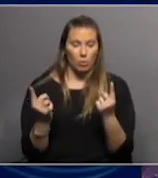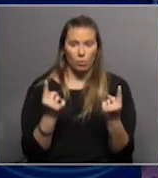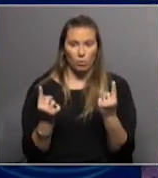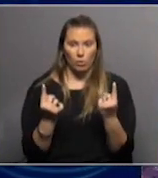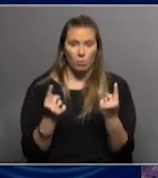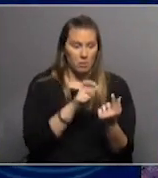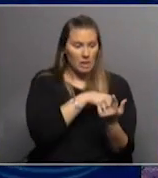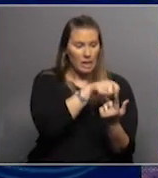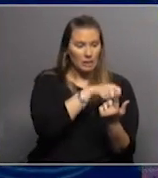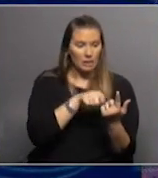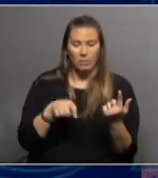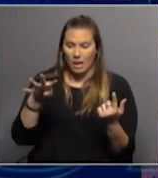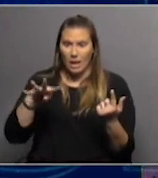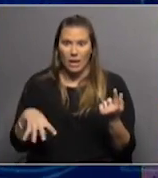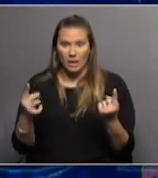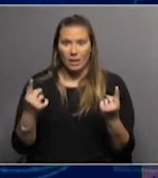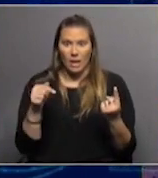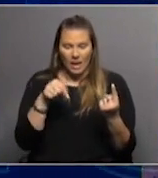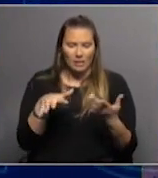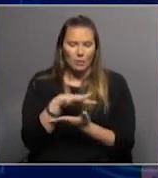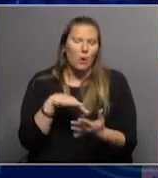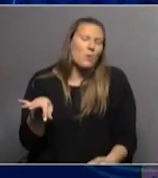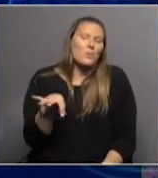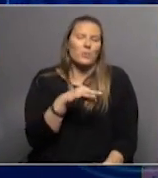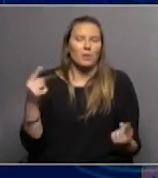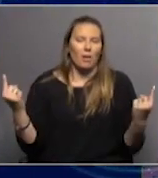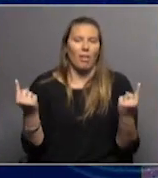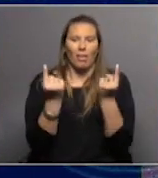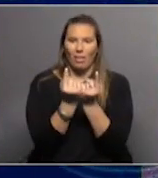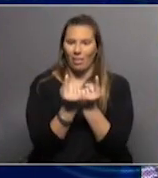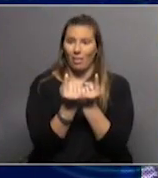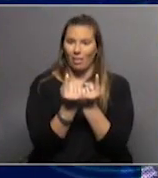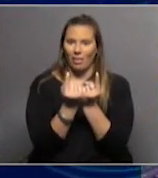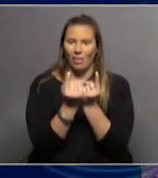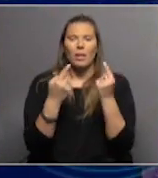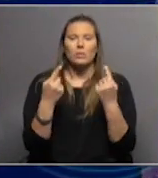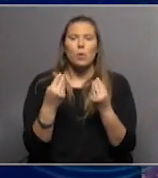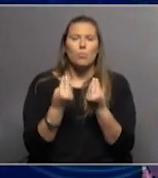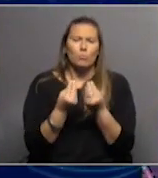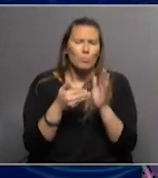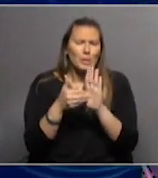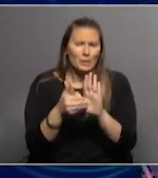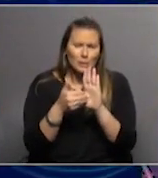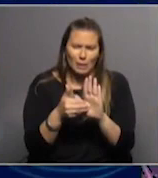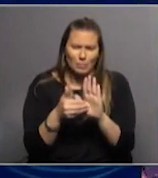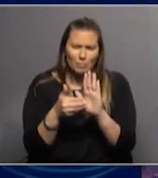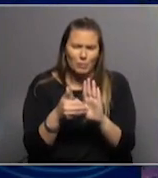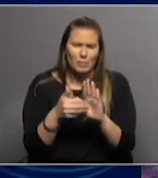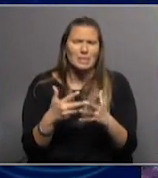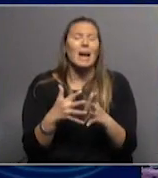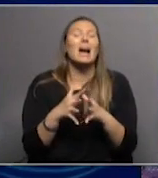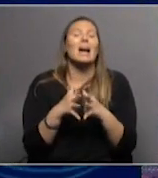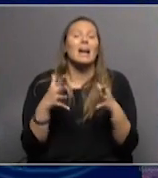entre el que escribe y el que lee, este es un lugar único, porque acá se encuentran todos. Son tantas las presentaciones, es tan